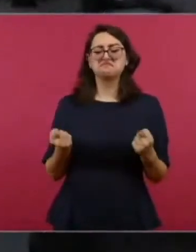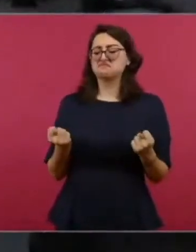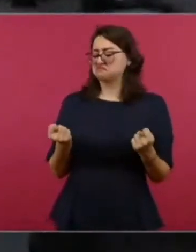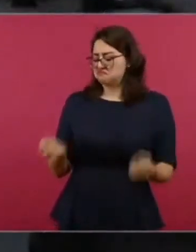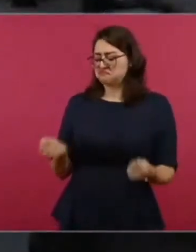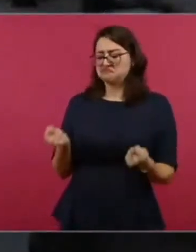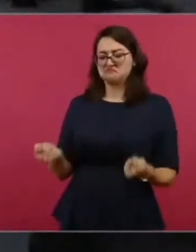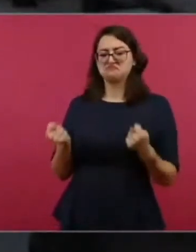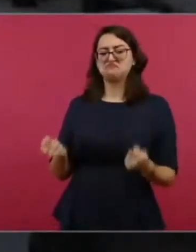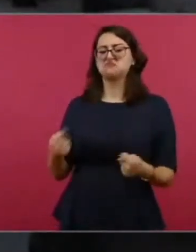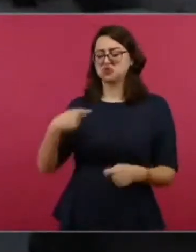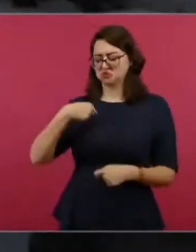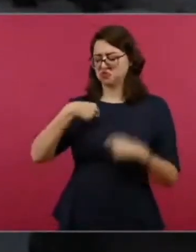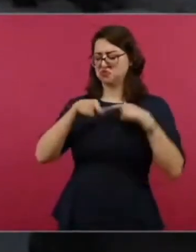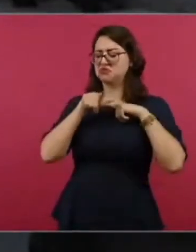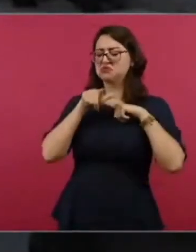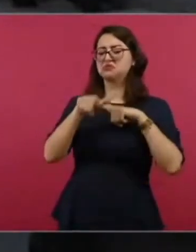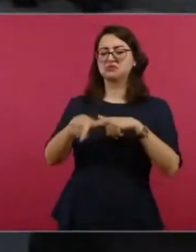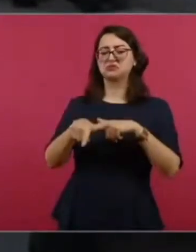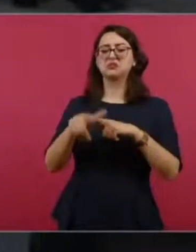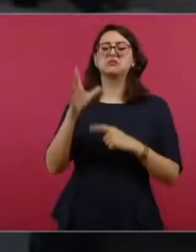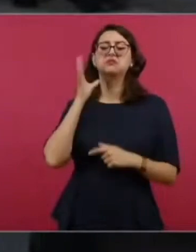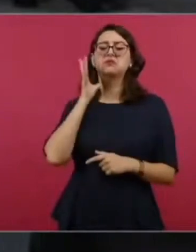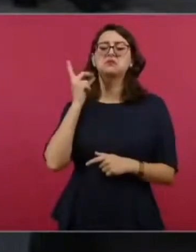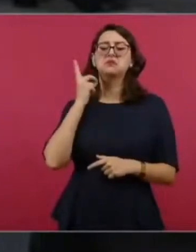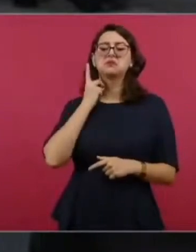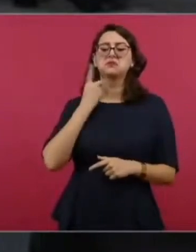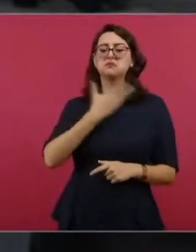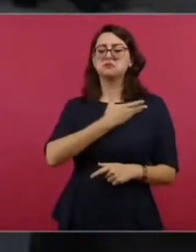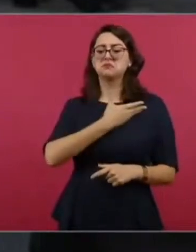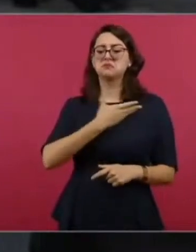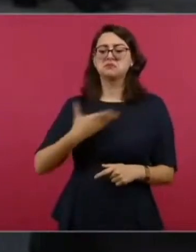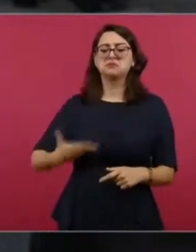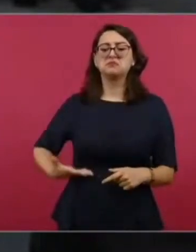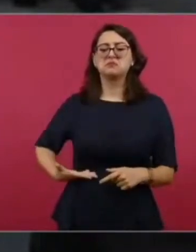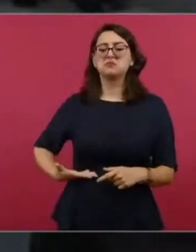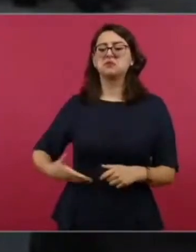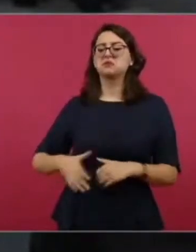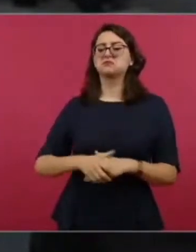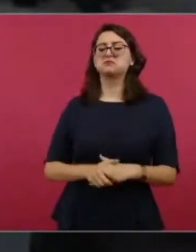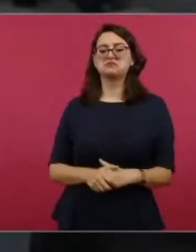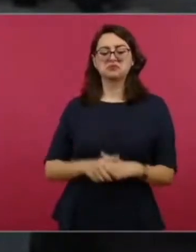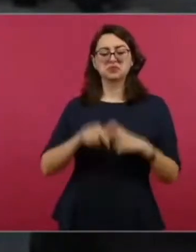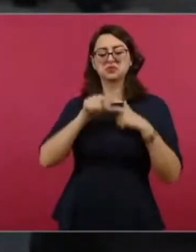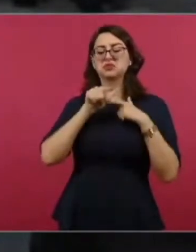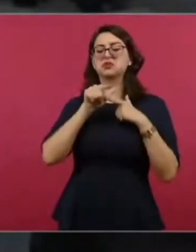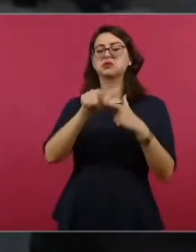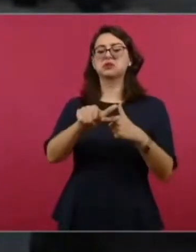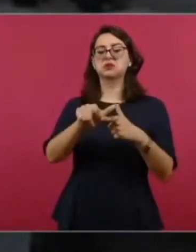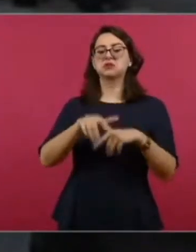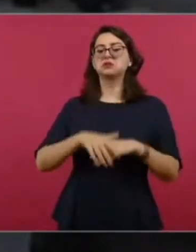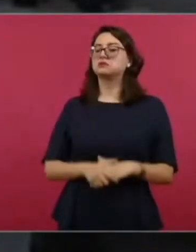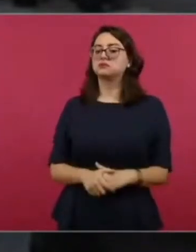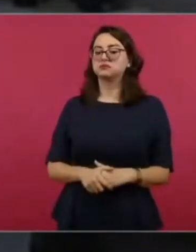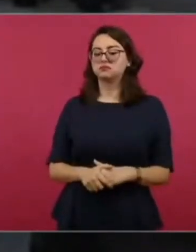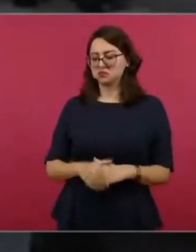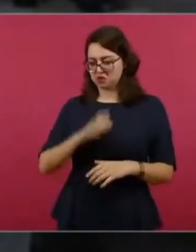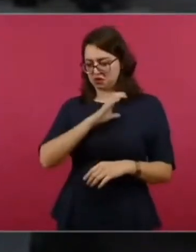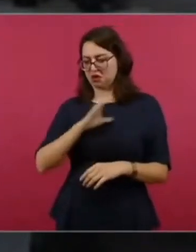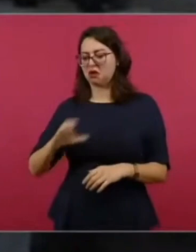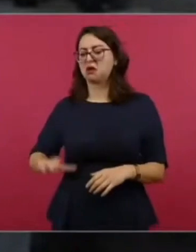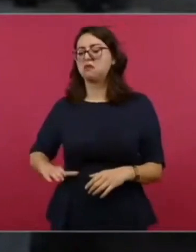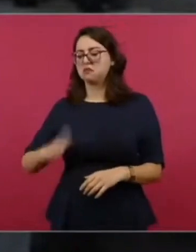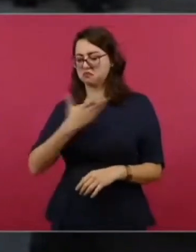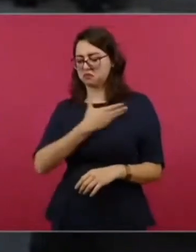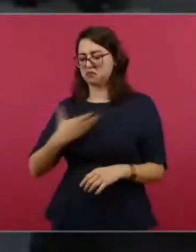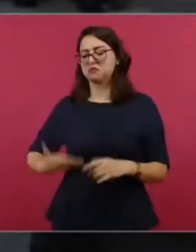de Diputados hasta que Morena no consiga los votos necesarios para removerlo o que alguien de su